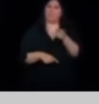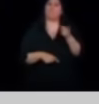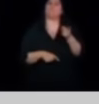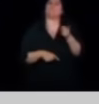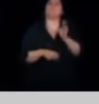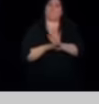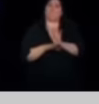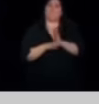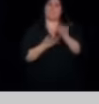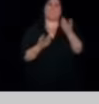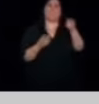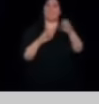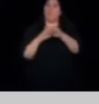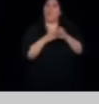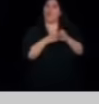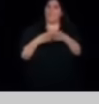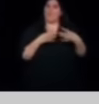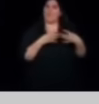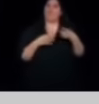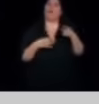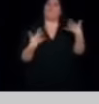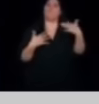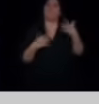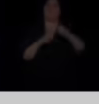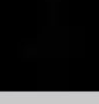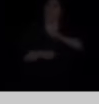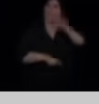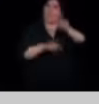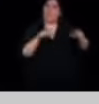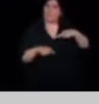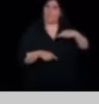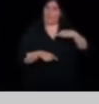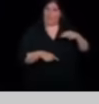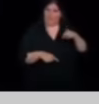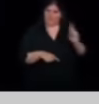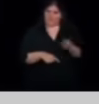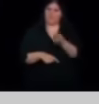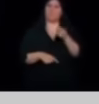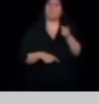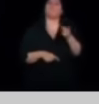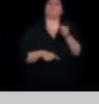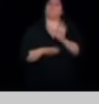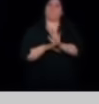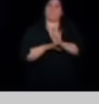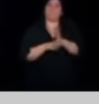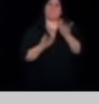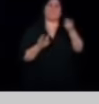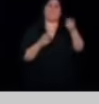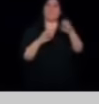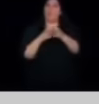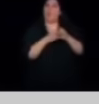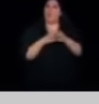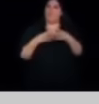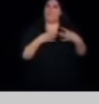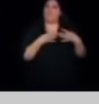Massa defendiéndola, quizás sin demasiada convicción. Y teníamos algo más, una diferencia importante con respecto al primer debate. Recordemos que la